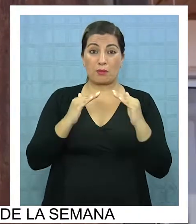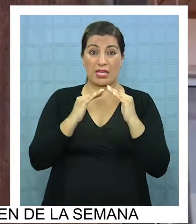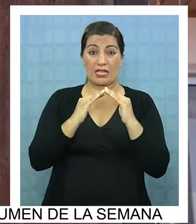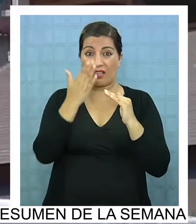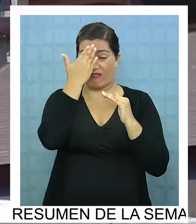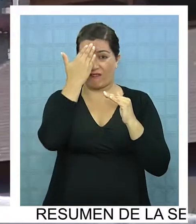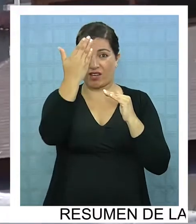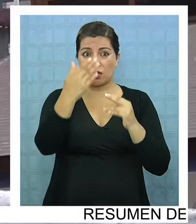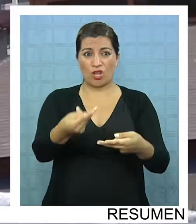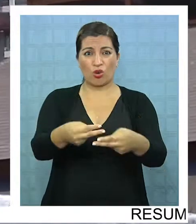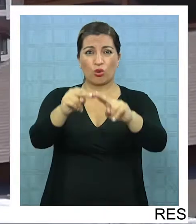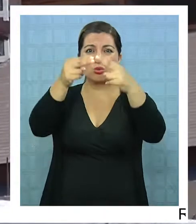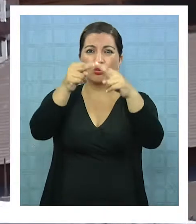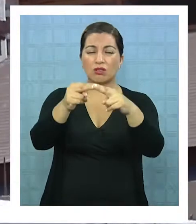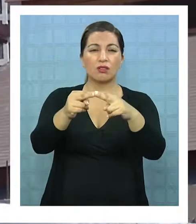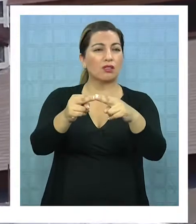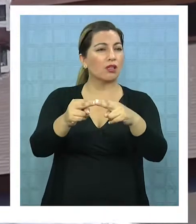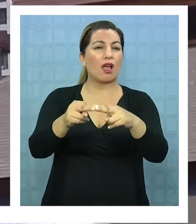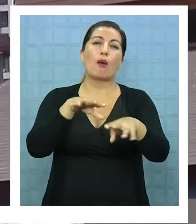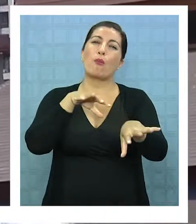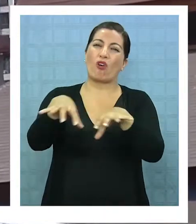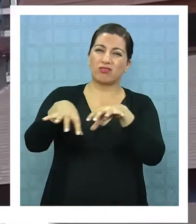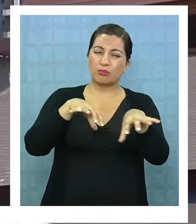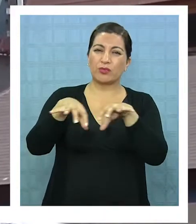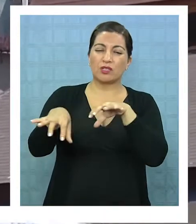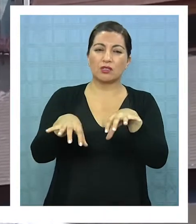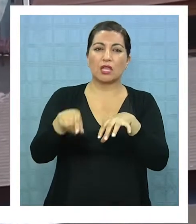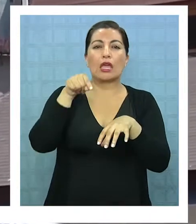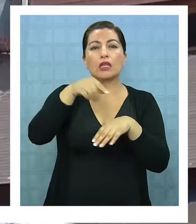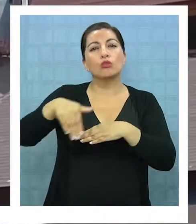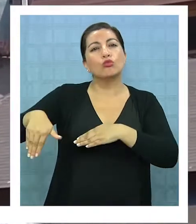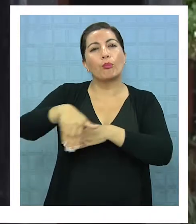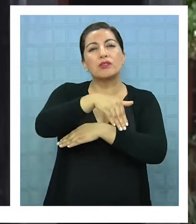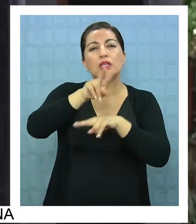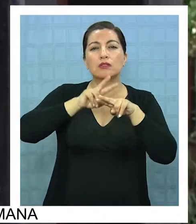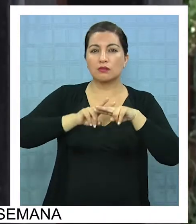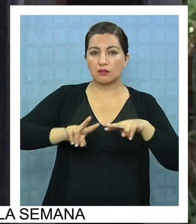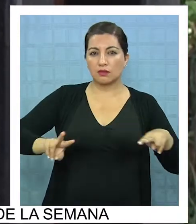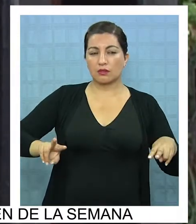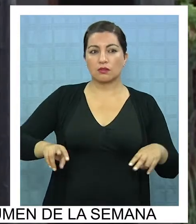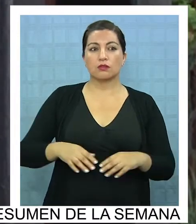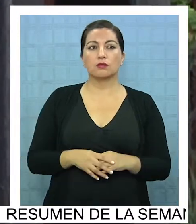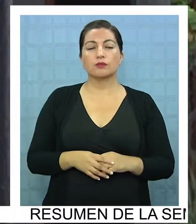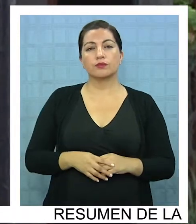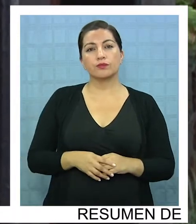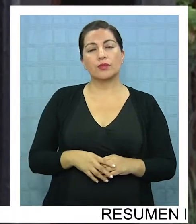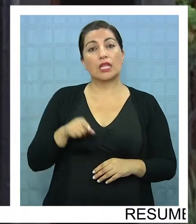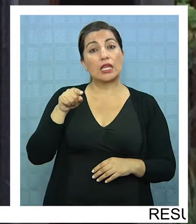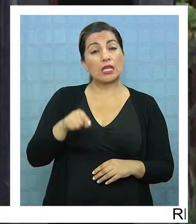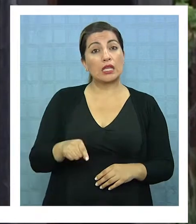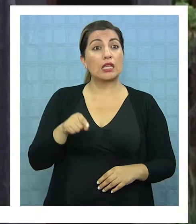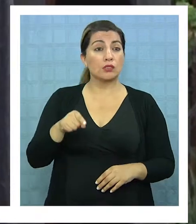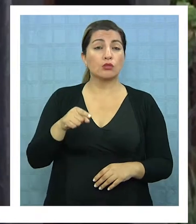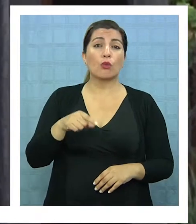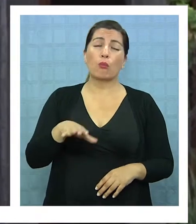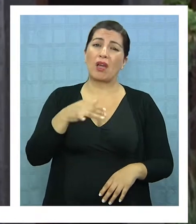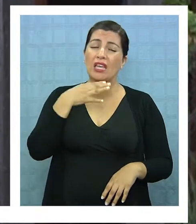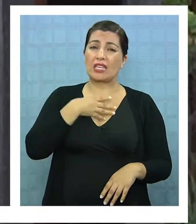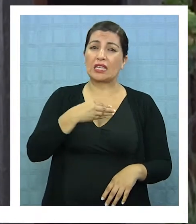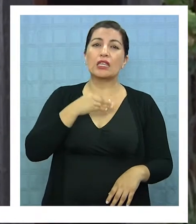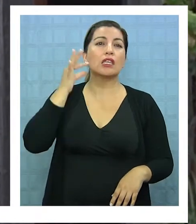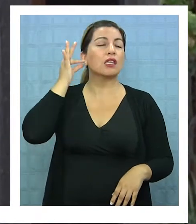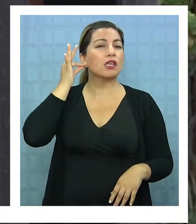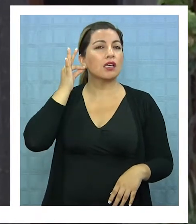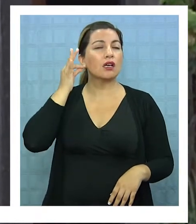más engorroso porque habría más movimiento y esto igual es un pasaje tranquilo. Hijo de Pampina regresó de Santiago hace años,